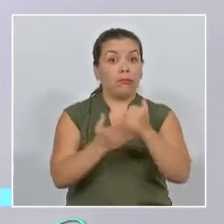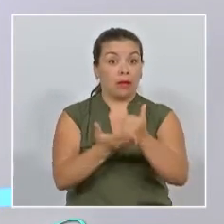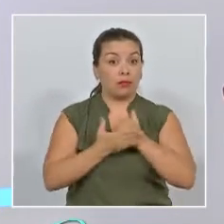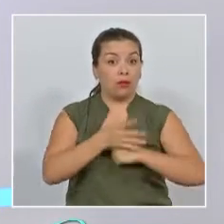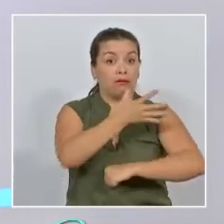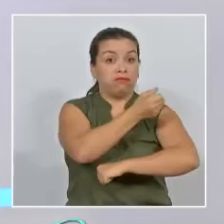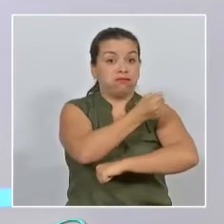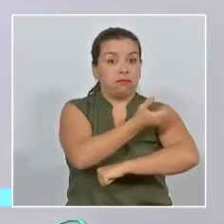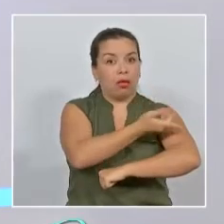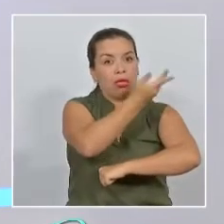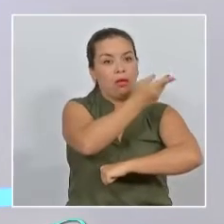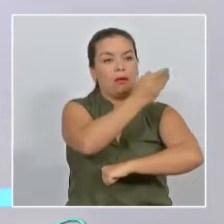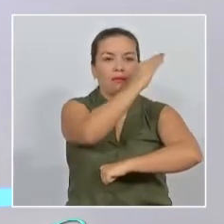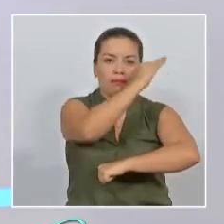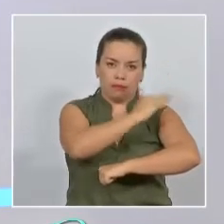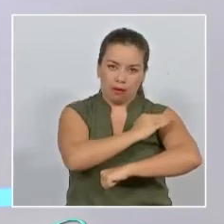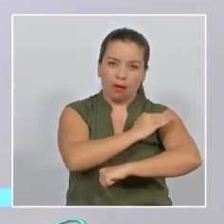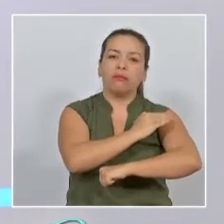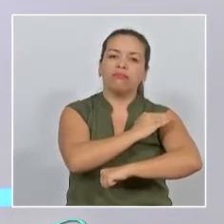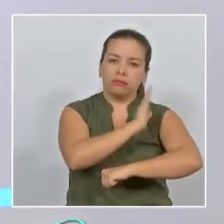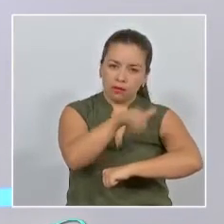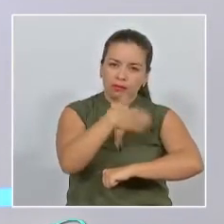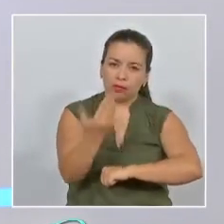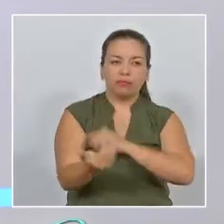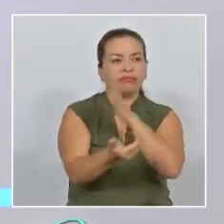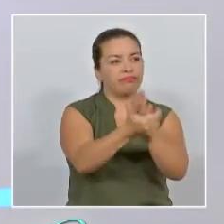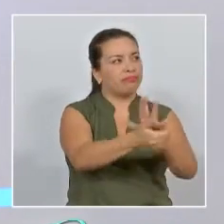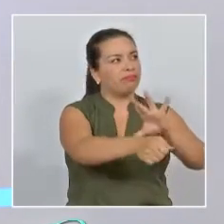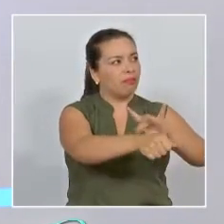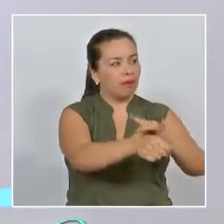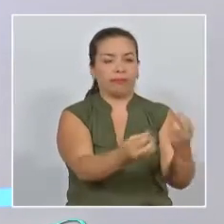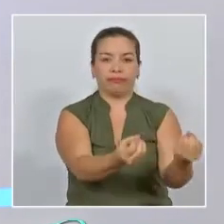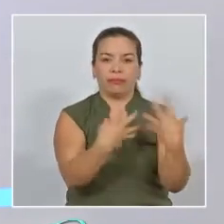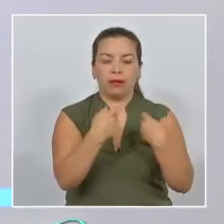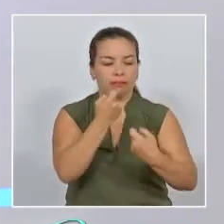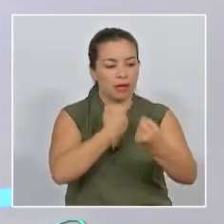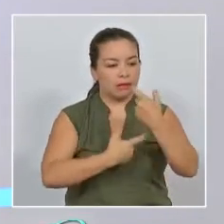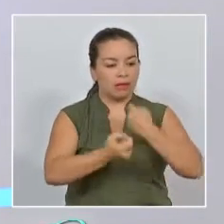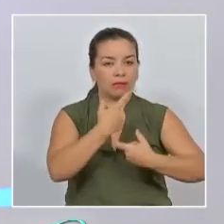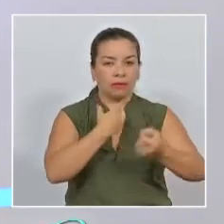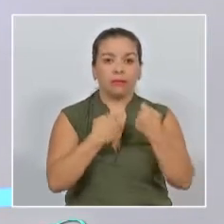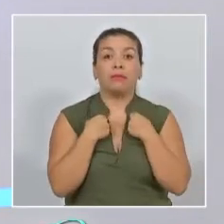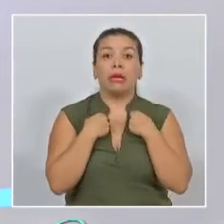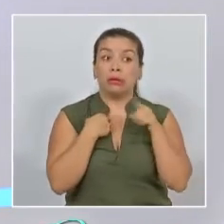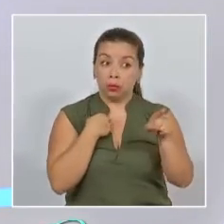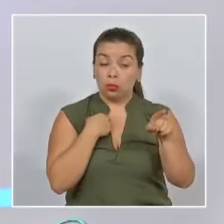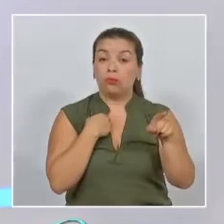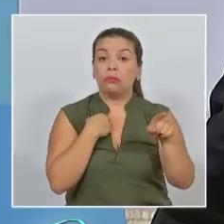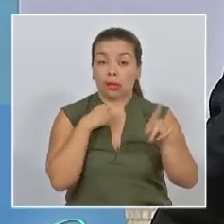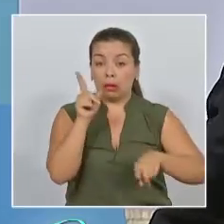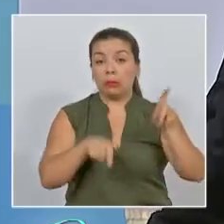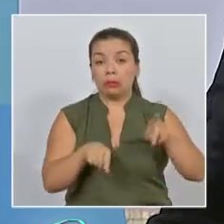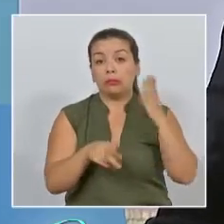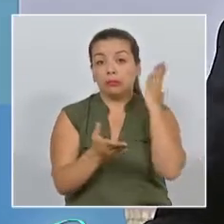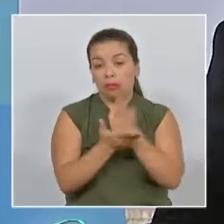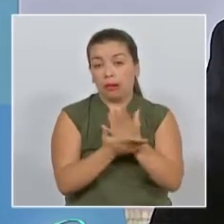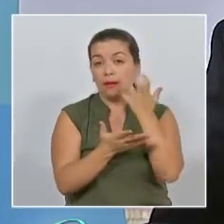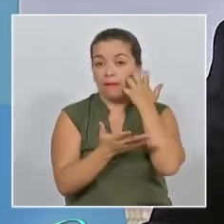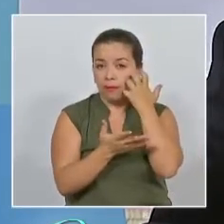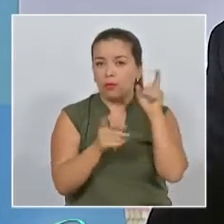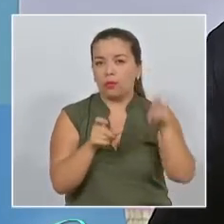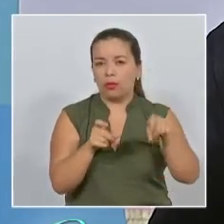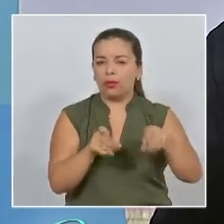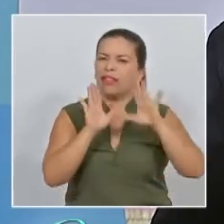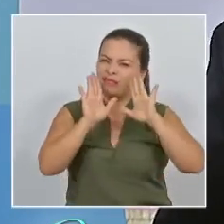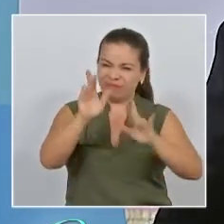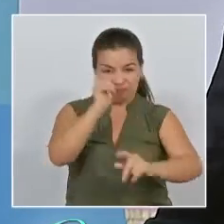y ya entrar en la parte médica farmacológica porque muchos pacientes lo necesitan debido a esas cifras altas. Bueno, rápidamente vamos a hacer